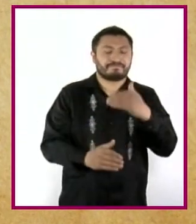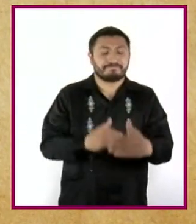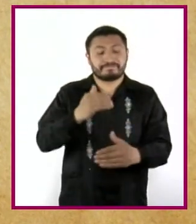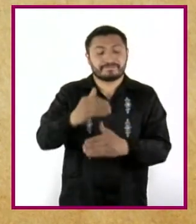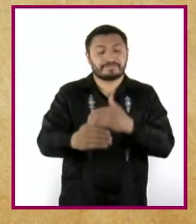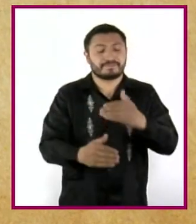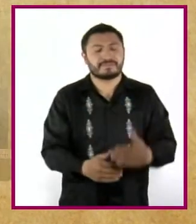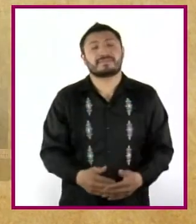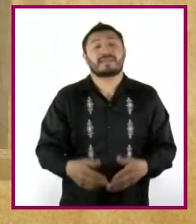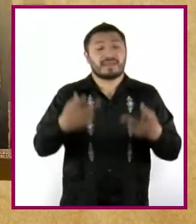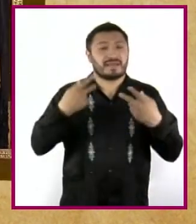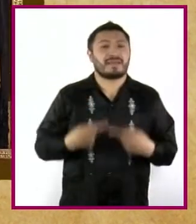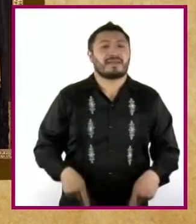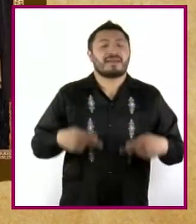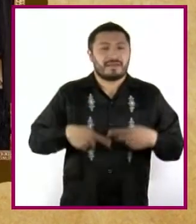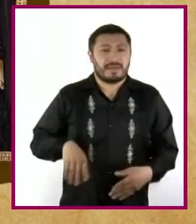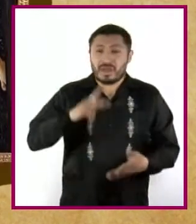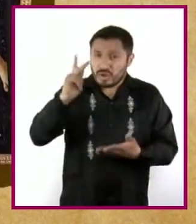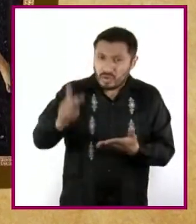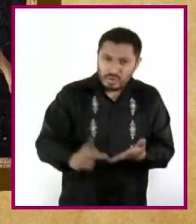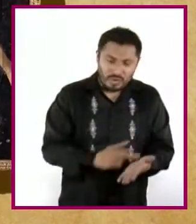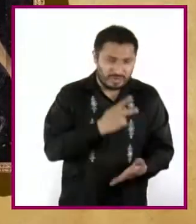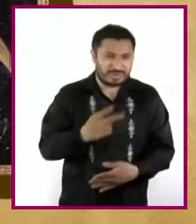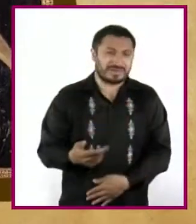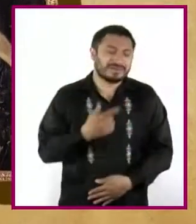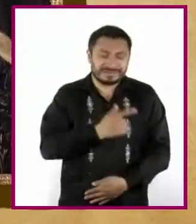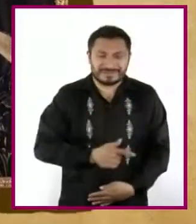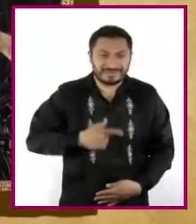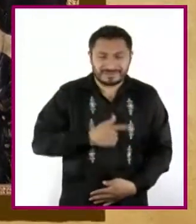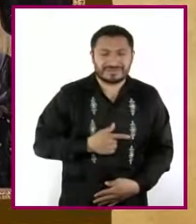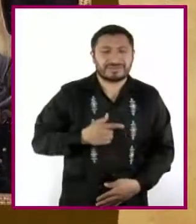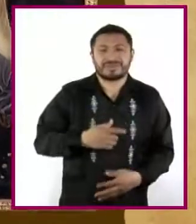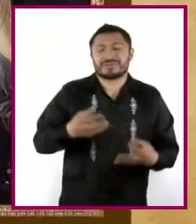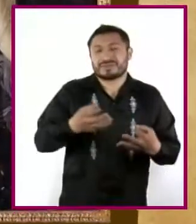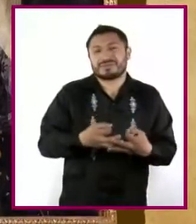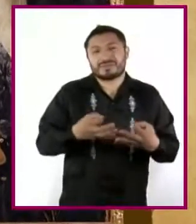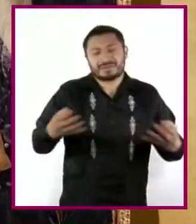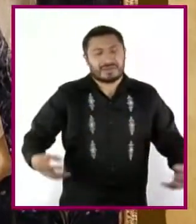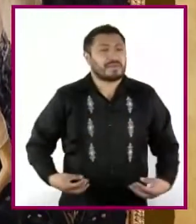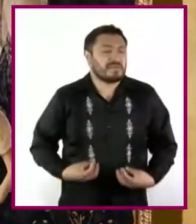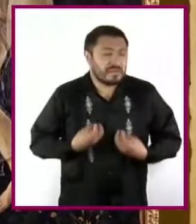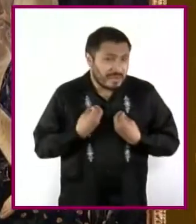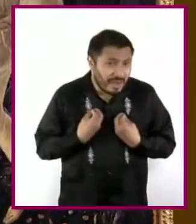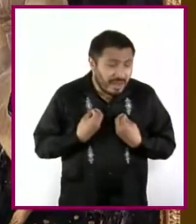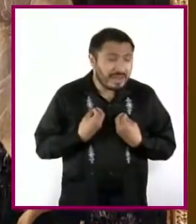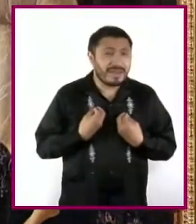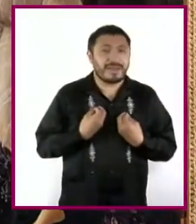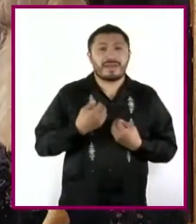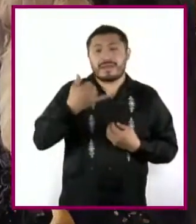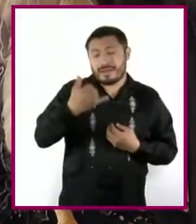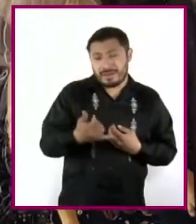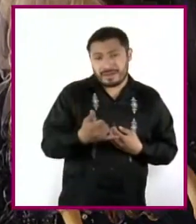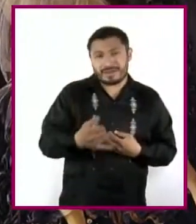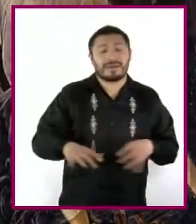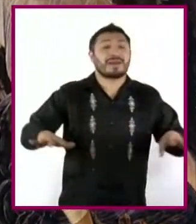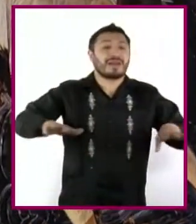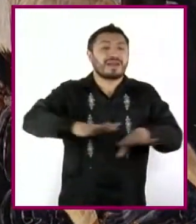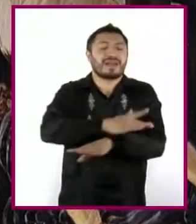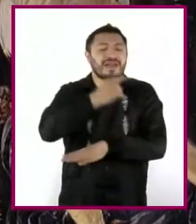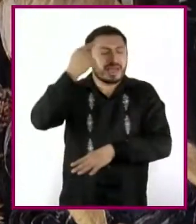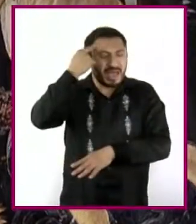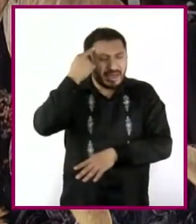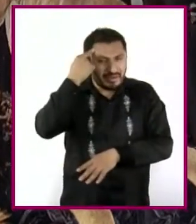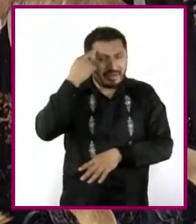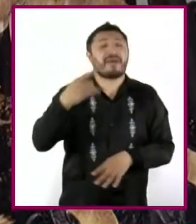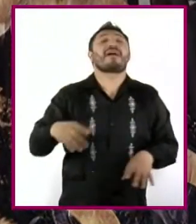las personas vuelven a disfrutar de los placeres terrenales y esto cambia por completo la actitud ante la